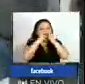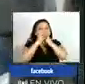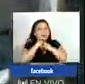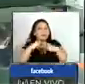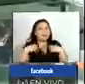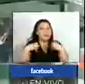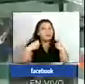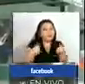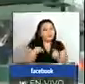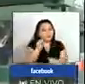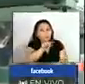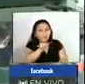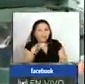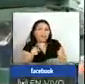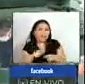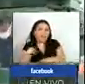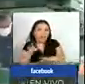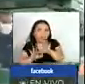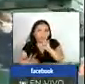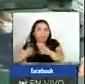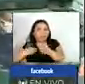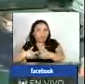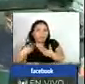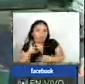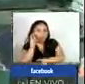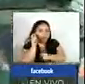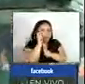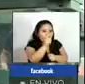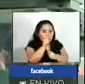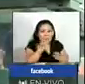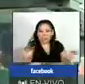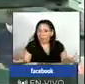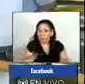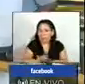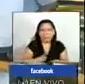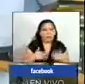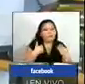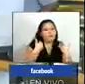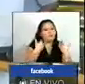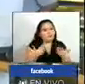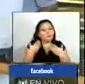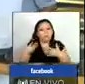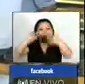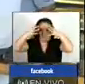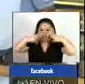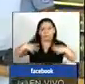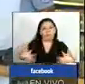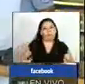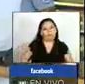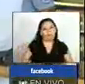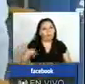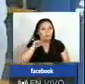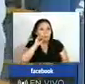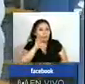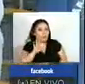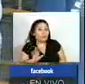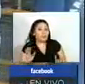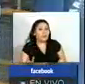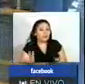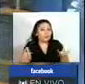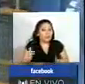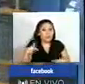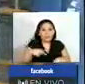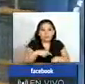Sin embargo, hay denuncias de algunas empresas que no están dotando a los empleados con los equipos de protección, aclaró Castro, aunque hasta el